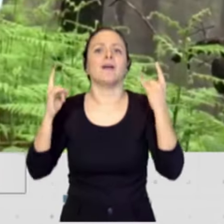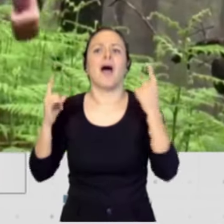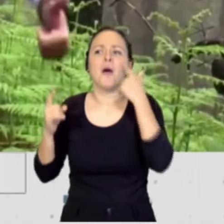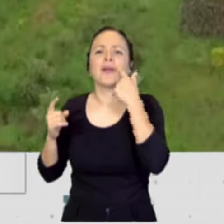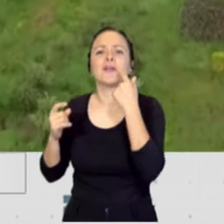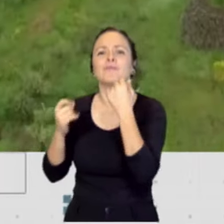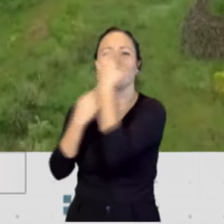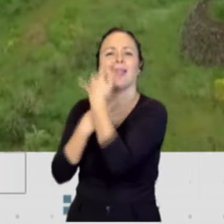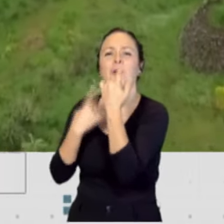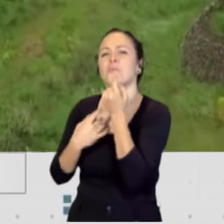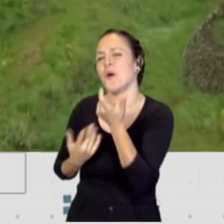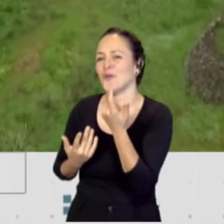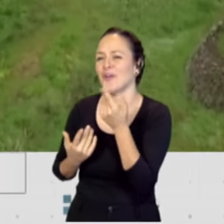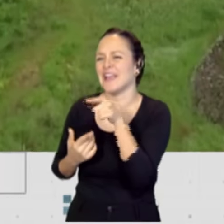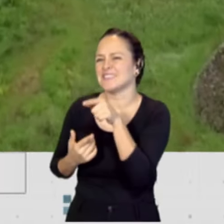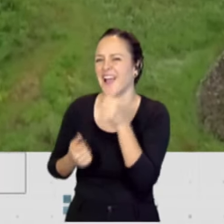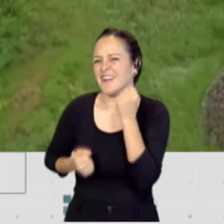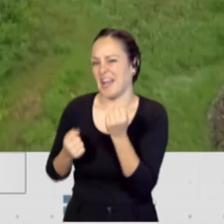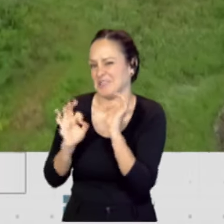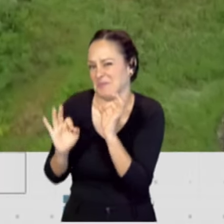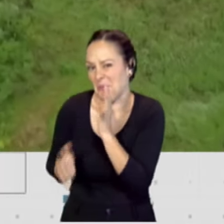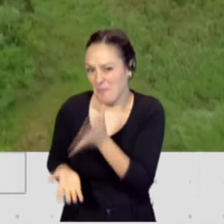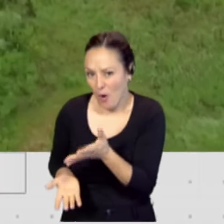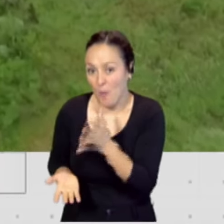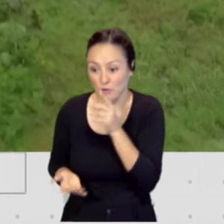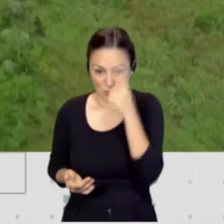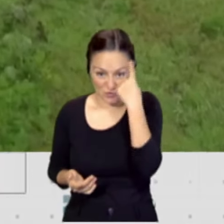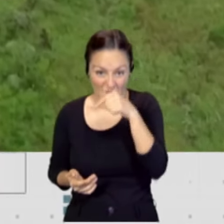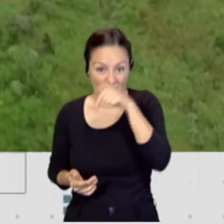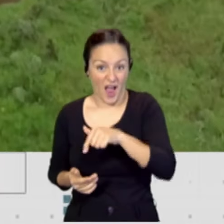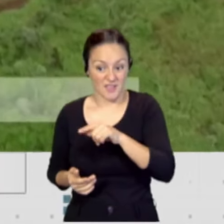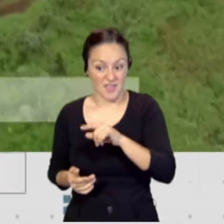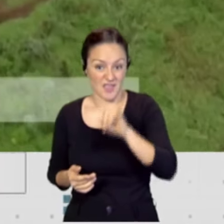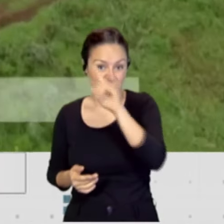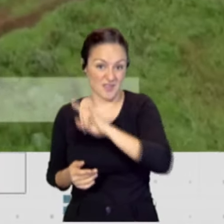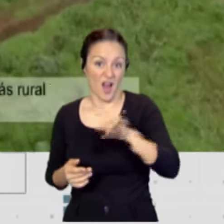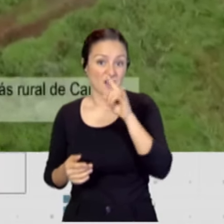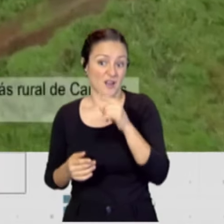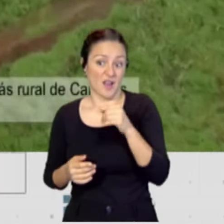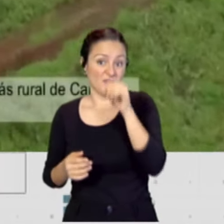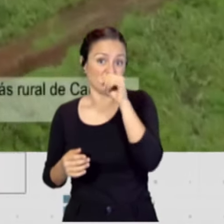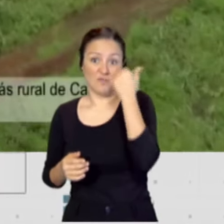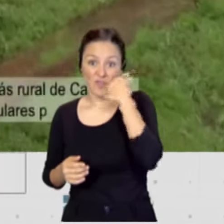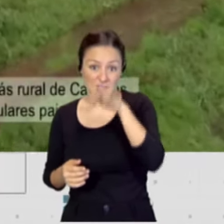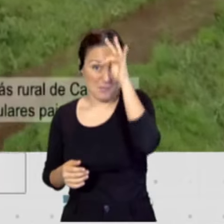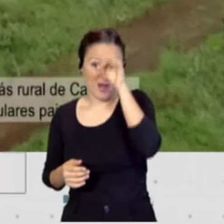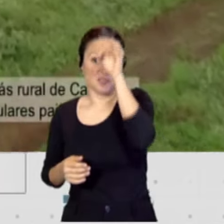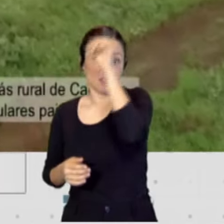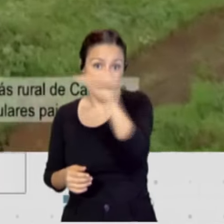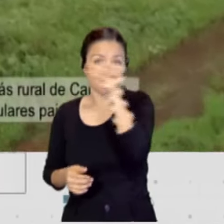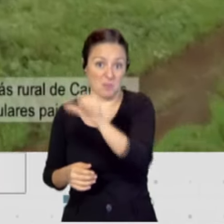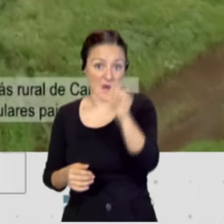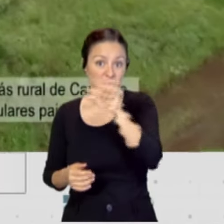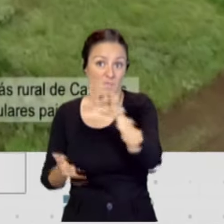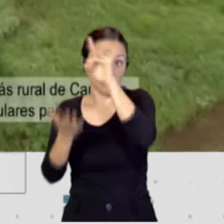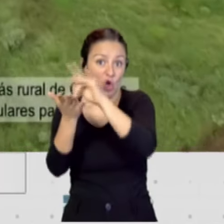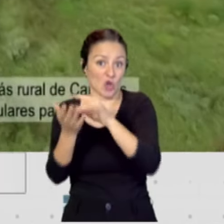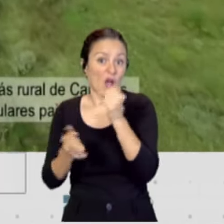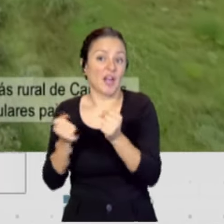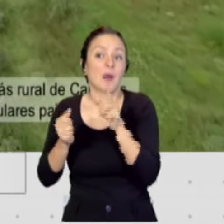Qué tiene de especial porque ya sabes que hay muchas carreras que se celebran en nuestro archipiélago cada casi cada cada fin de semana Pero qué tiene esta de